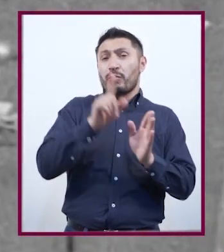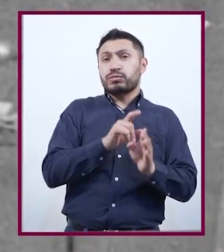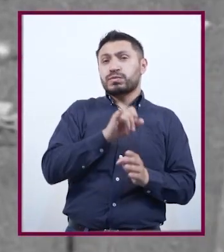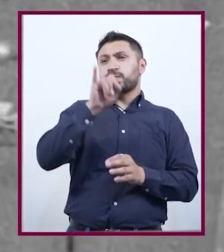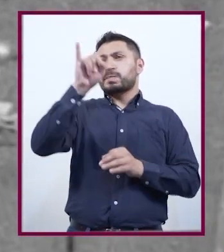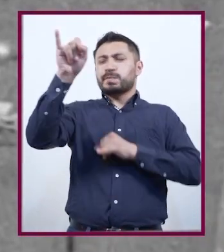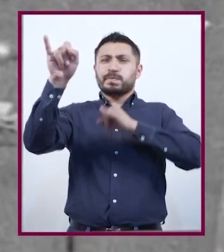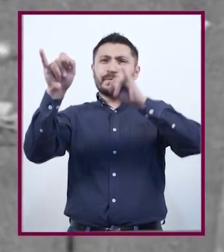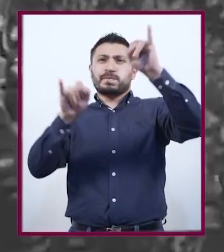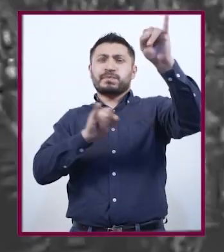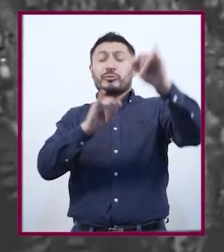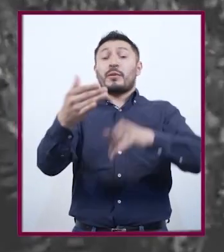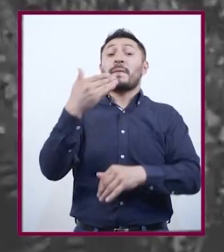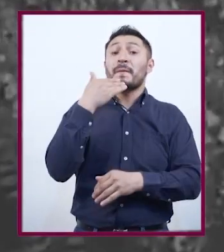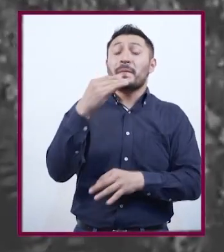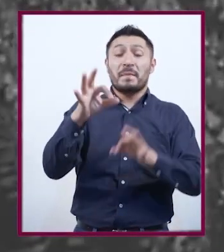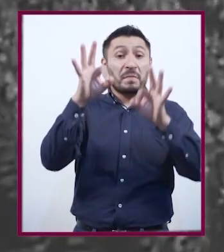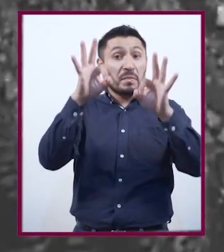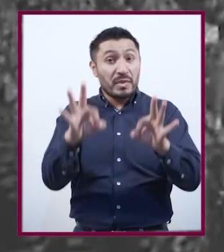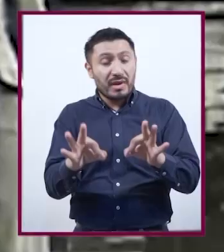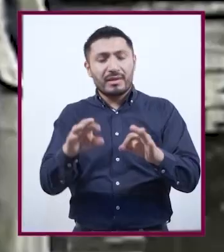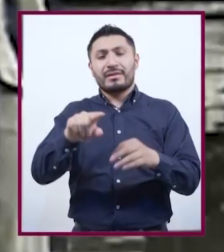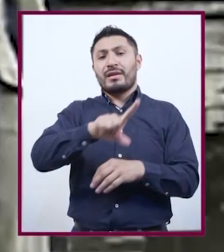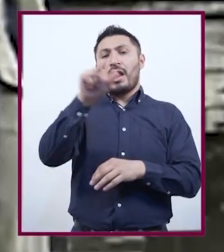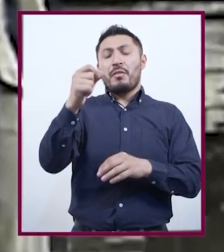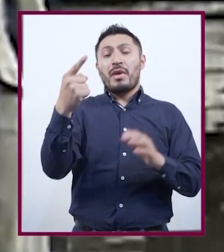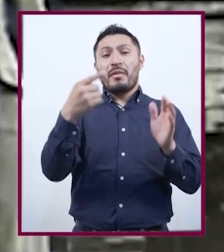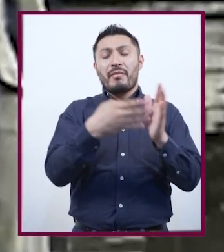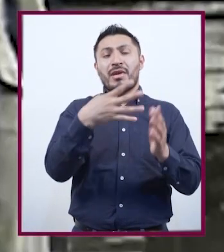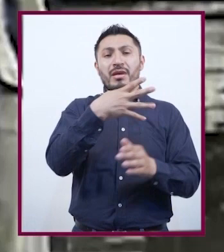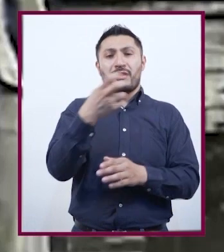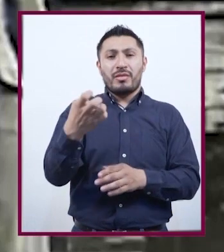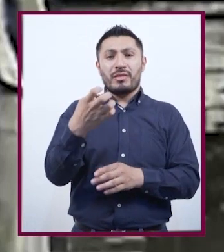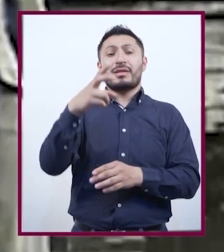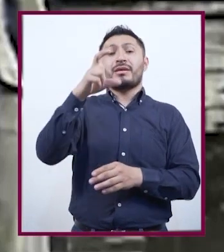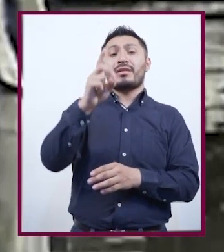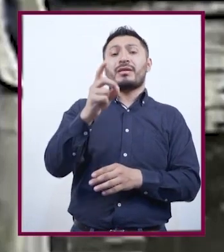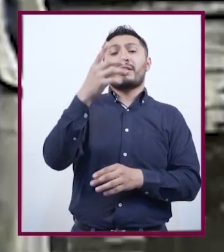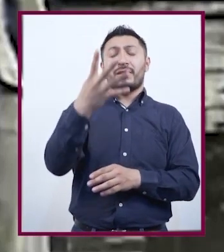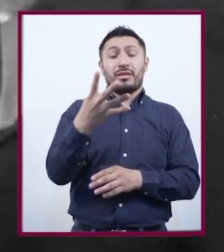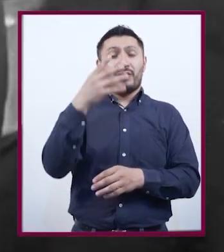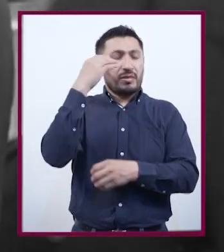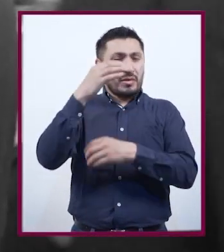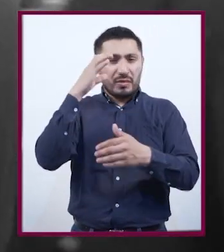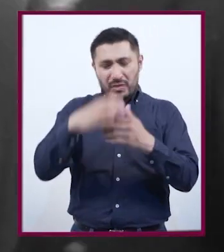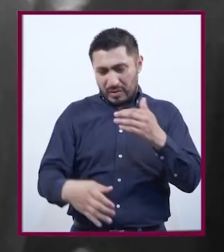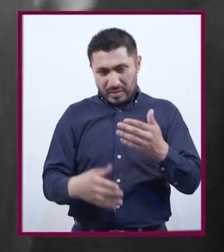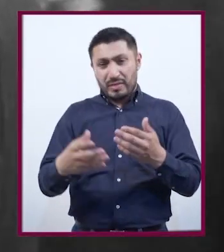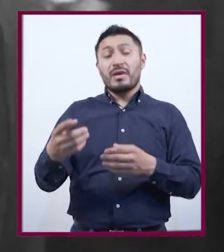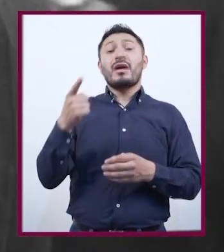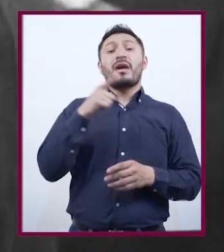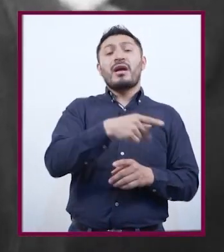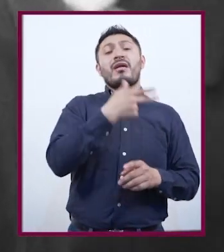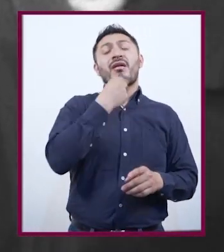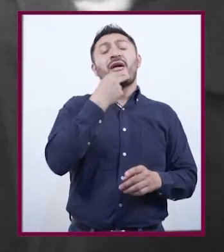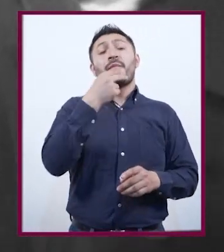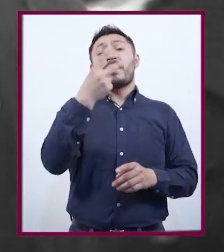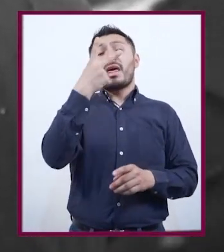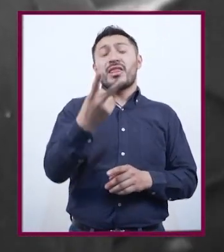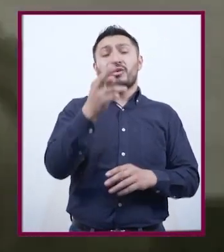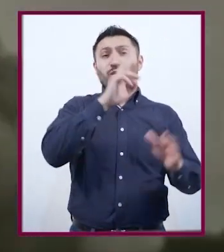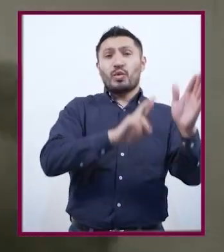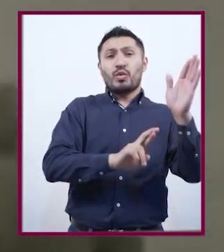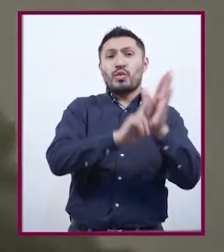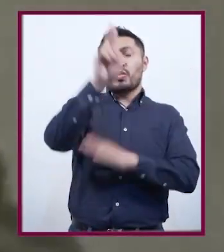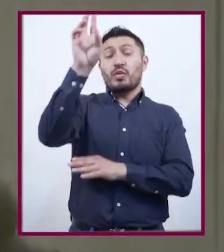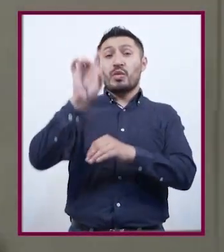a los cohetes largas distancias, con éxito. A finales de 1934, von Braun consiguió lanzar